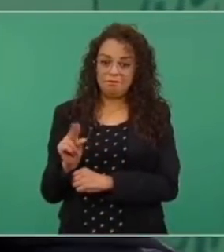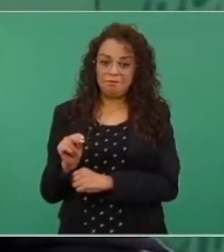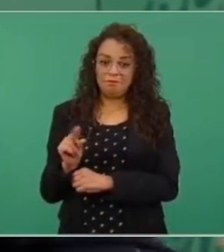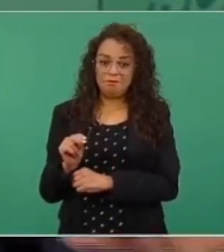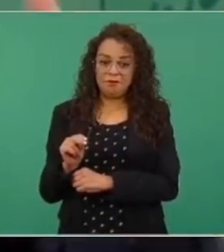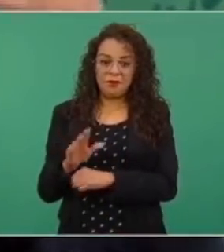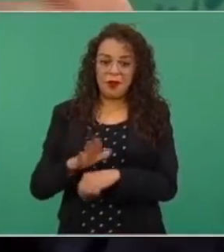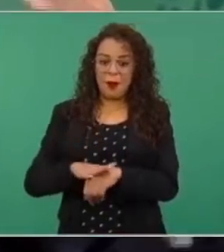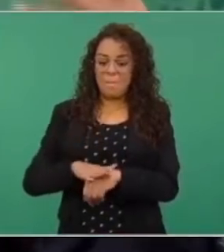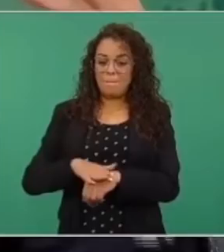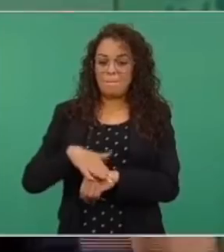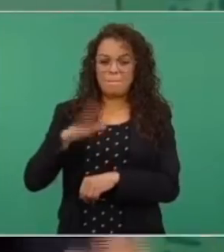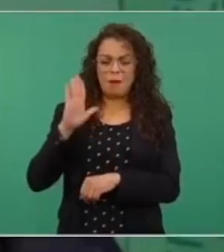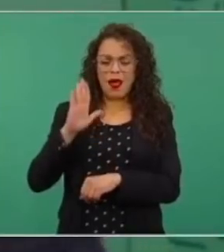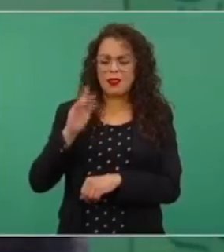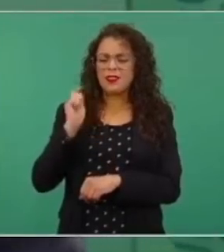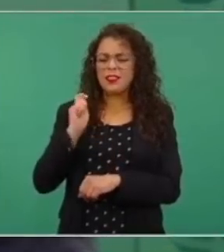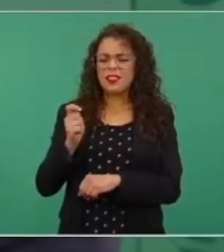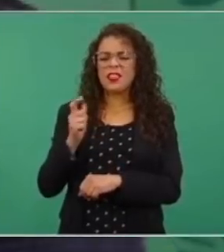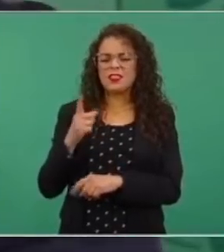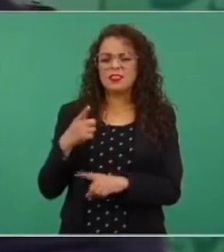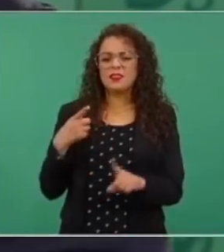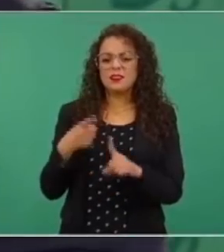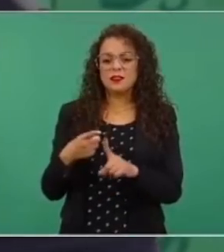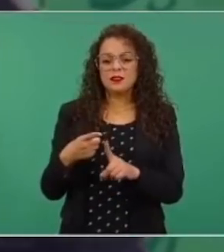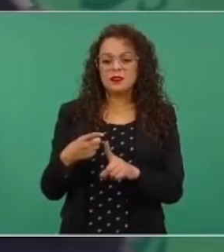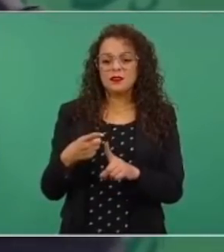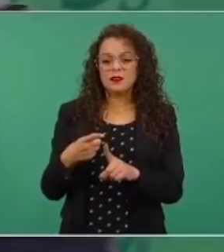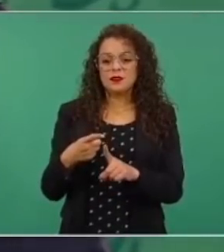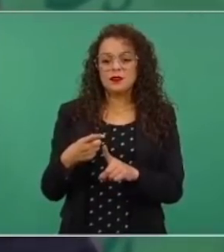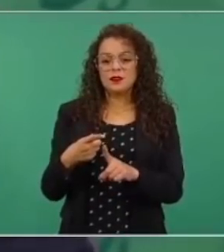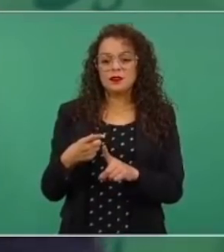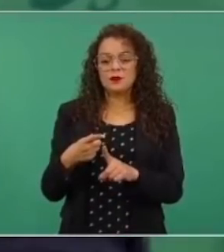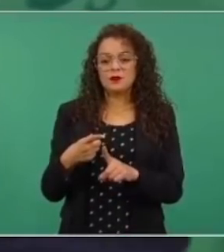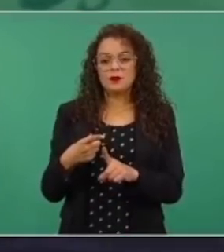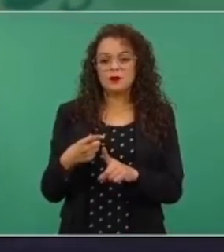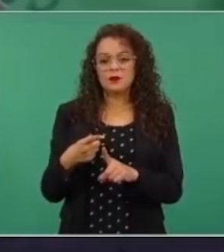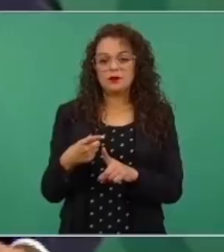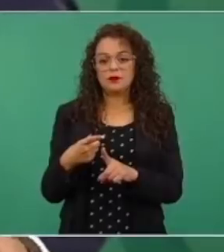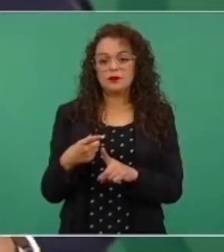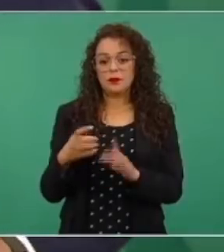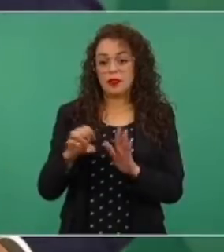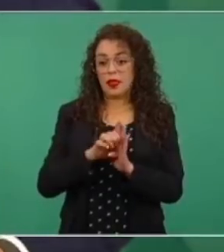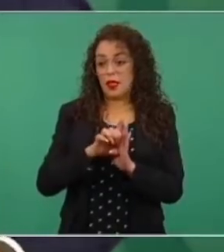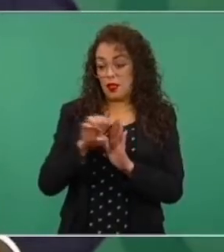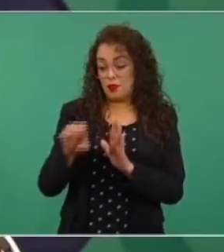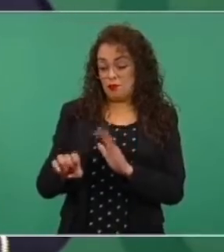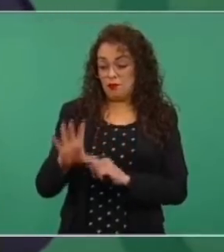La mayoría de los empresarios padece el que tiene una tienda